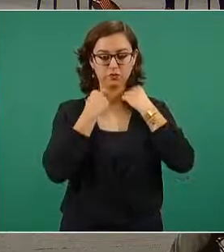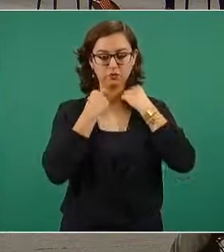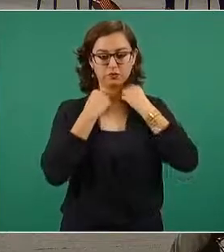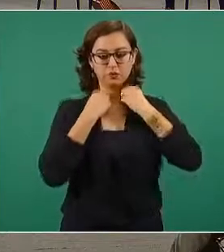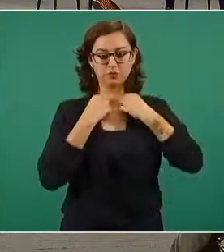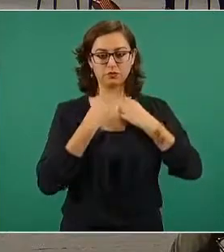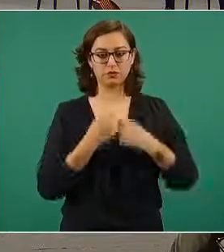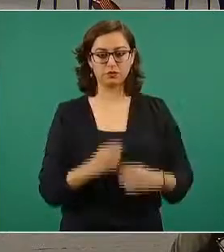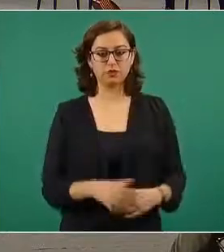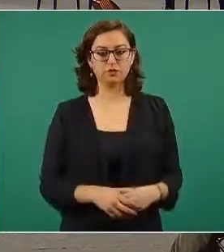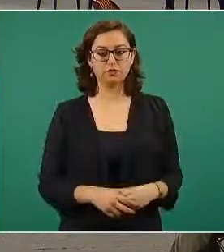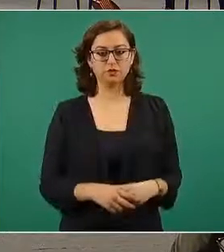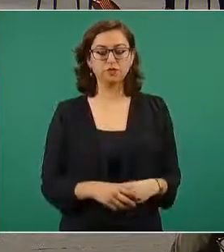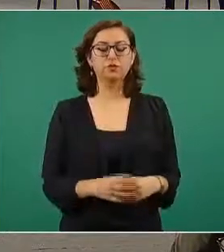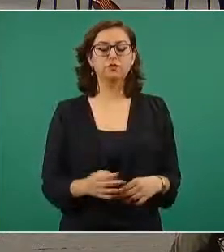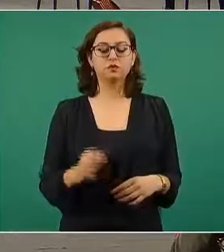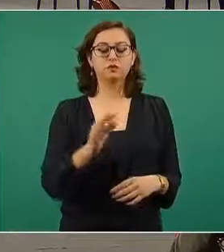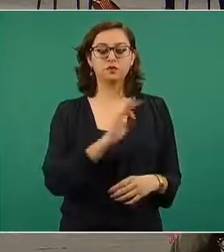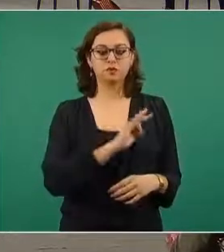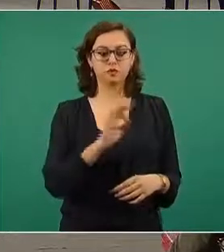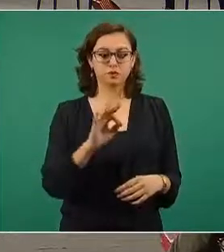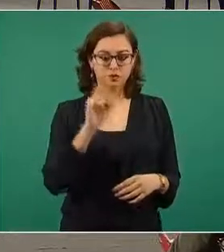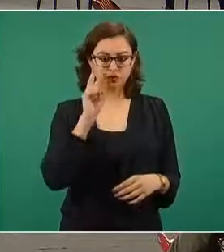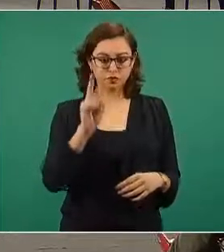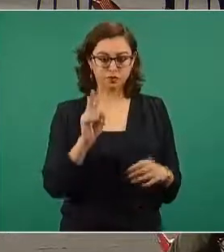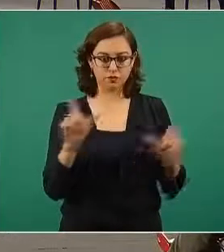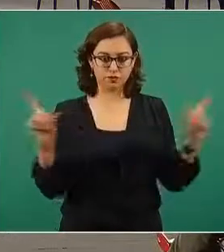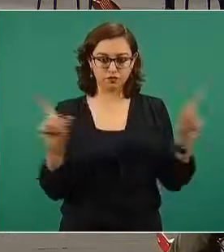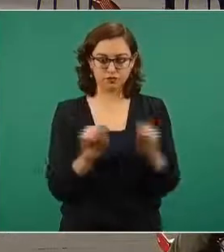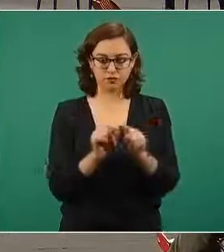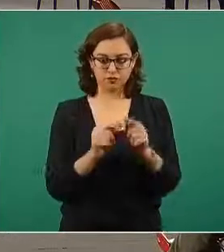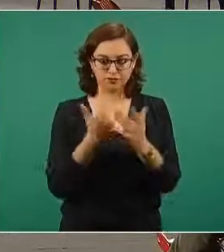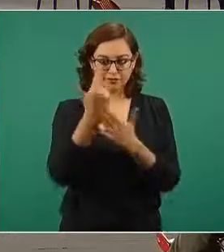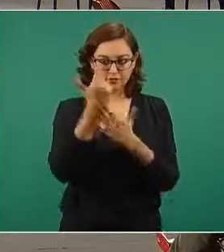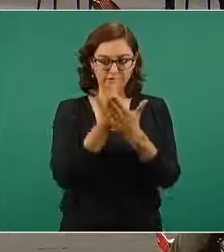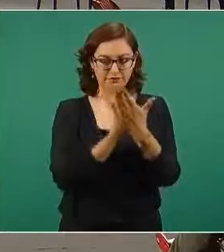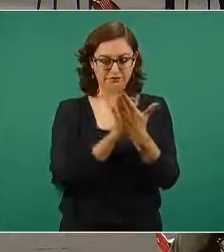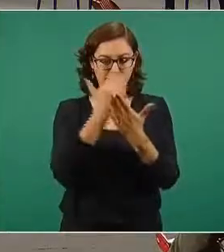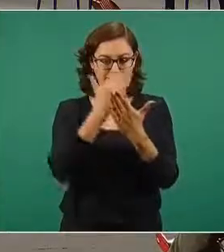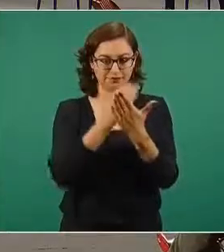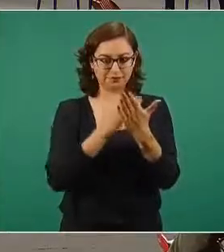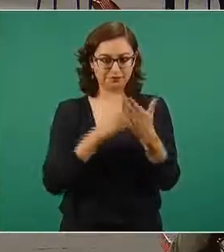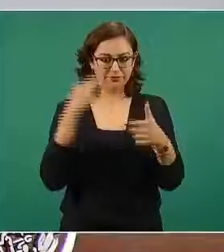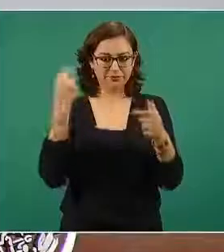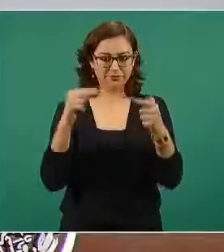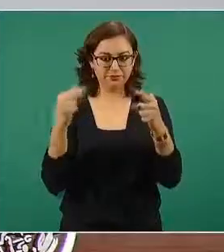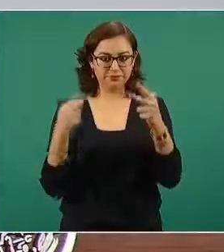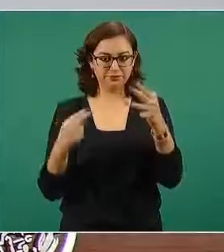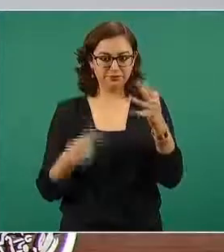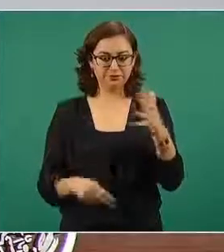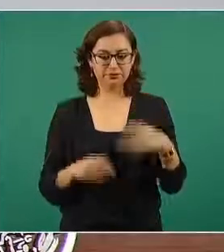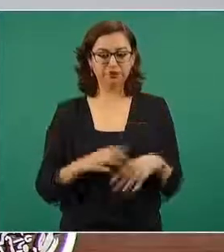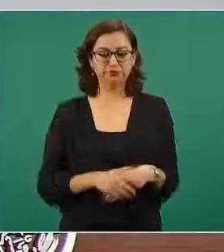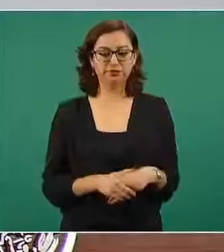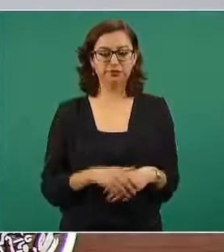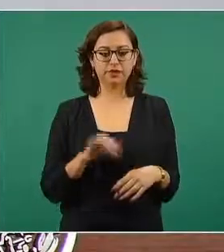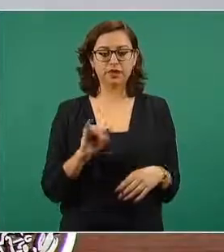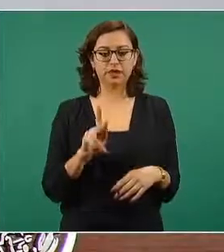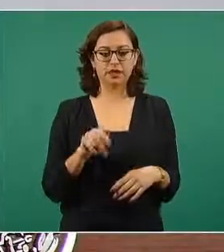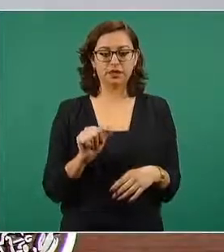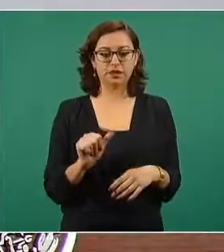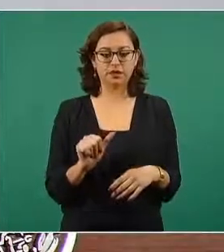En el caso, a ver, los tengo aquí ya en un resumen. En el caso de ICA,